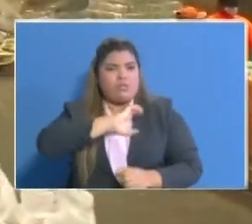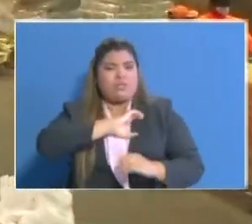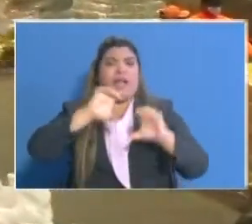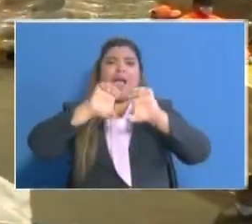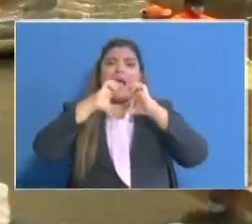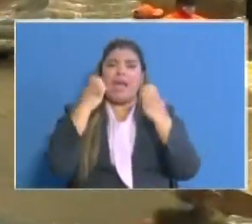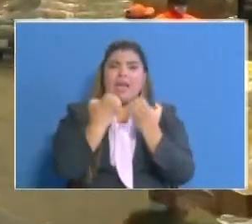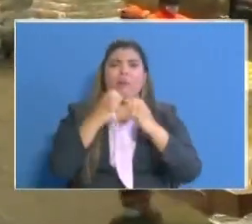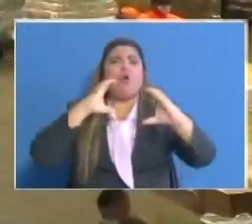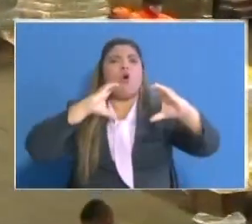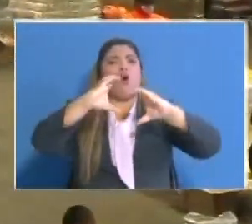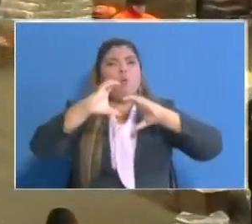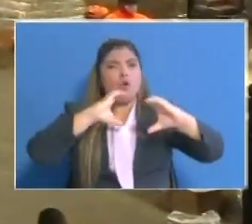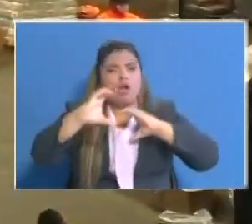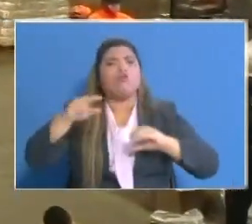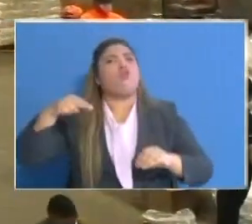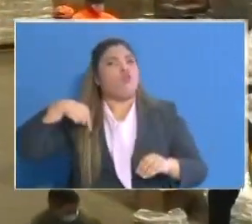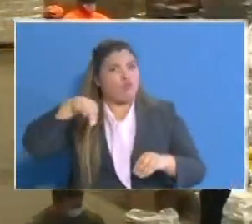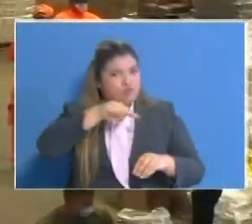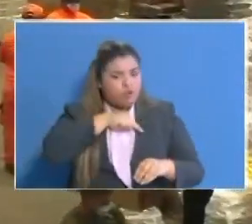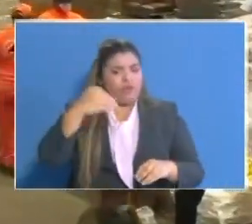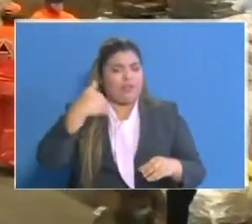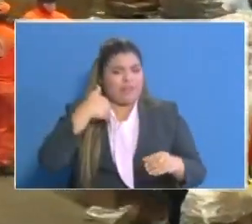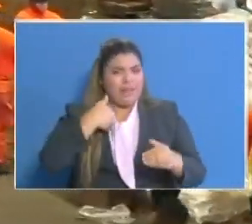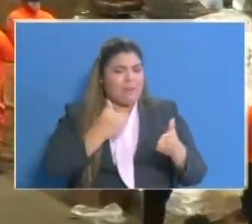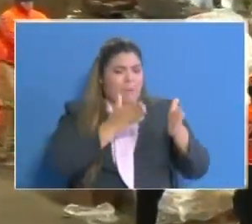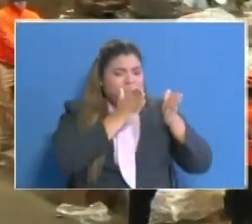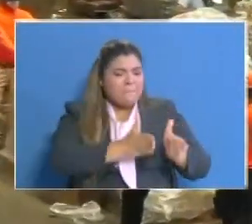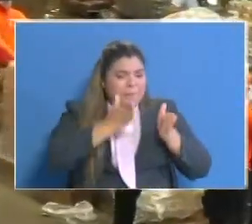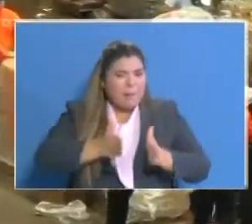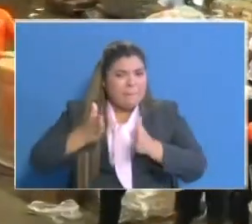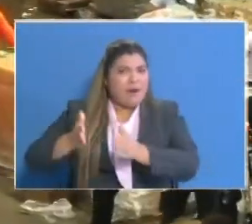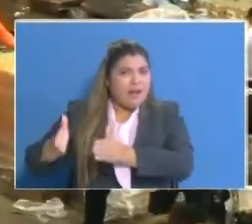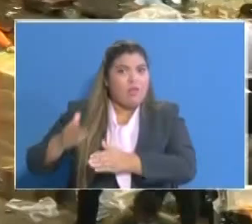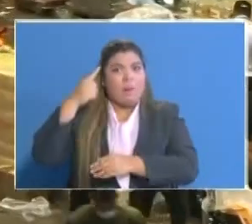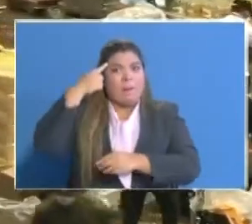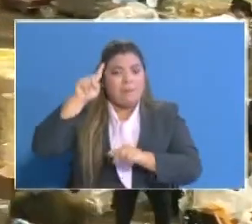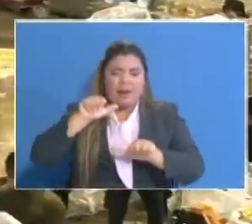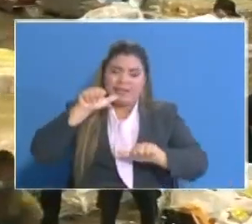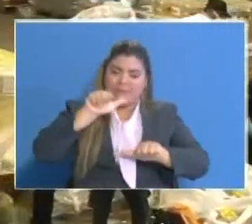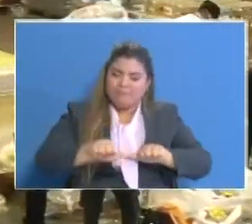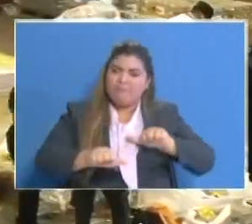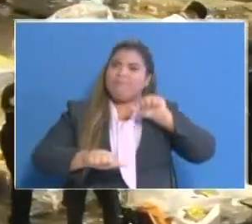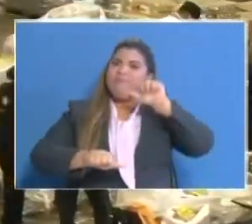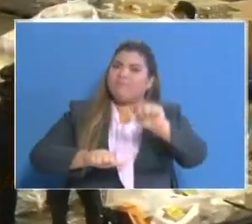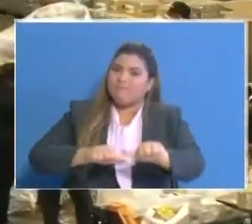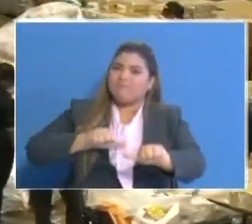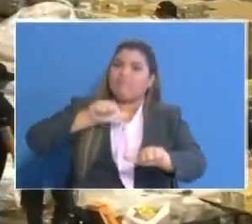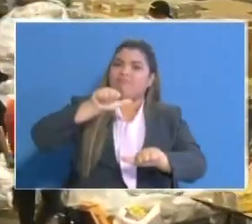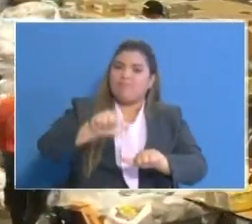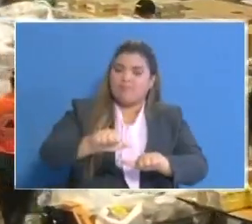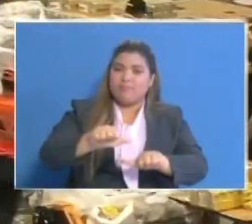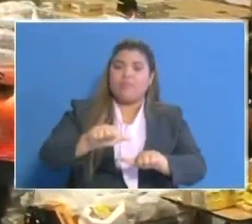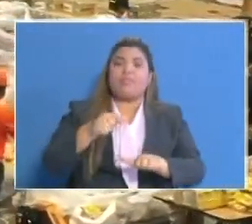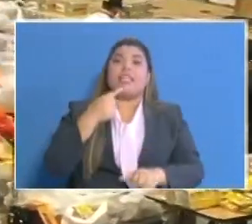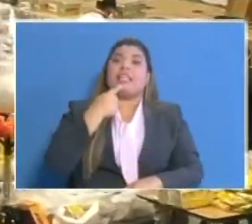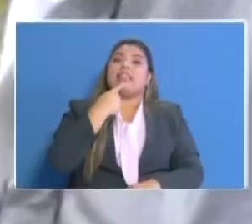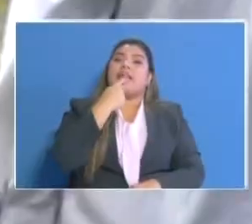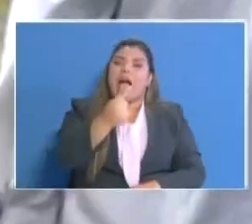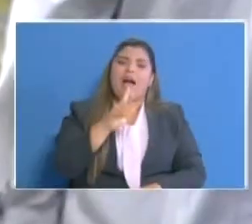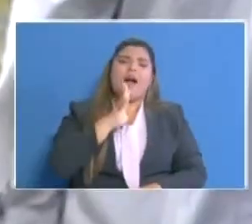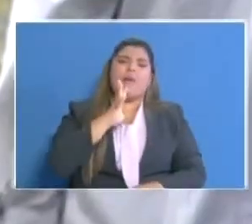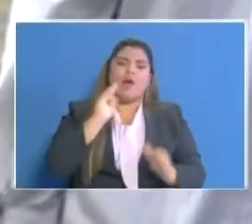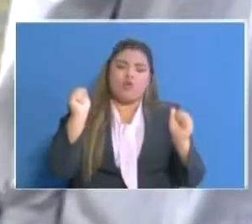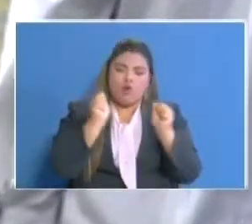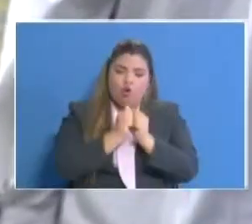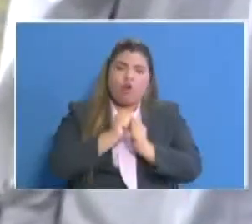comunicaciones. Estamos preparados para ir tomando paso a paso, pero diciéndole la verdad al